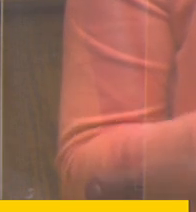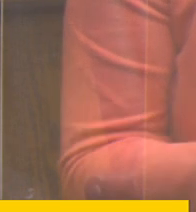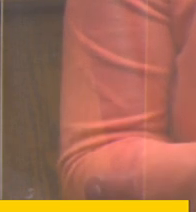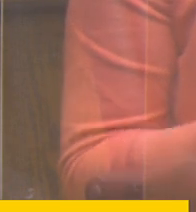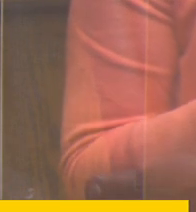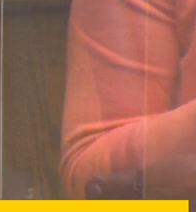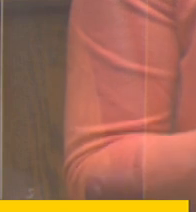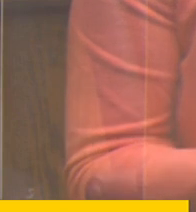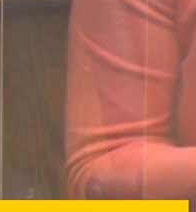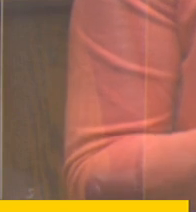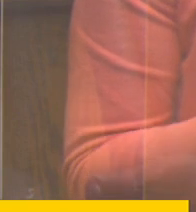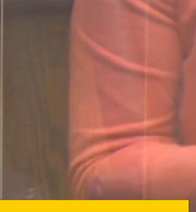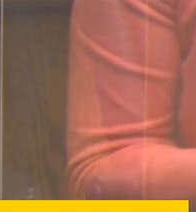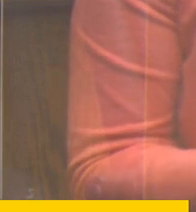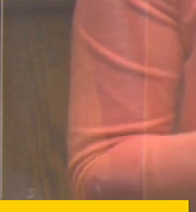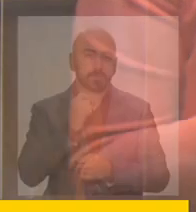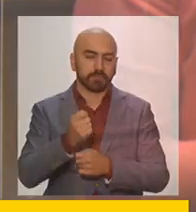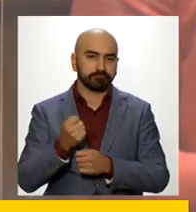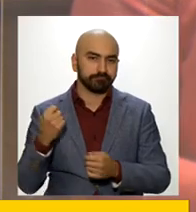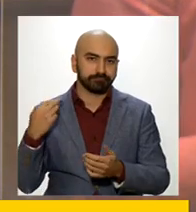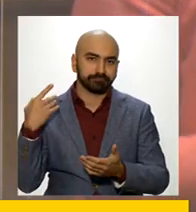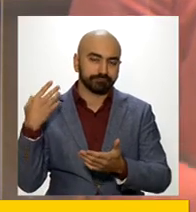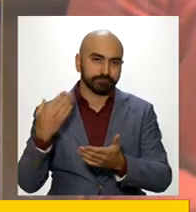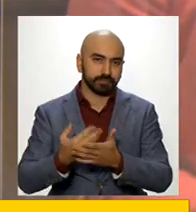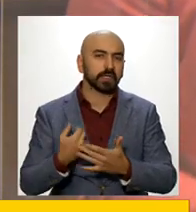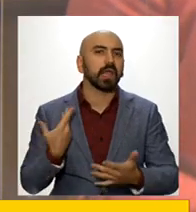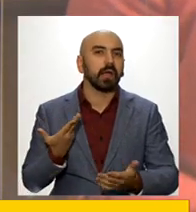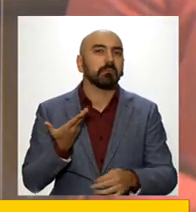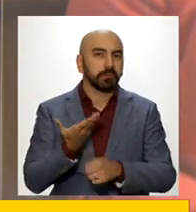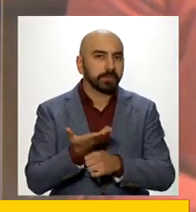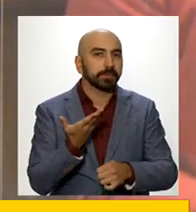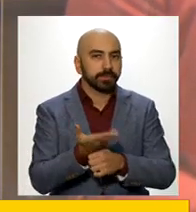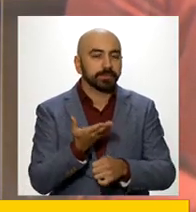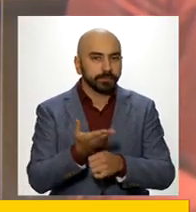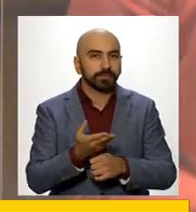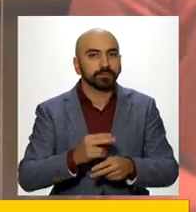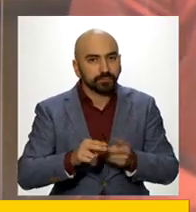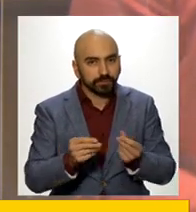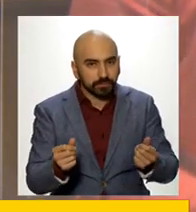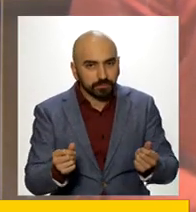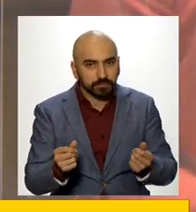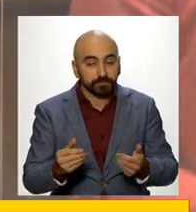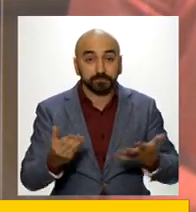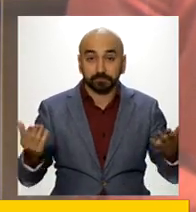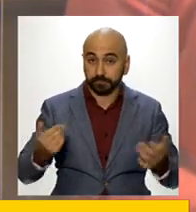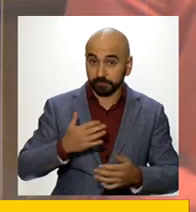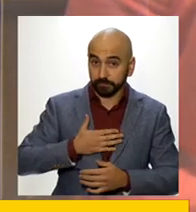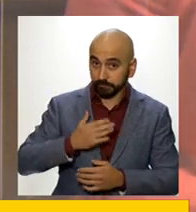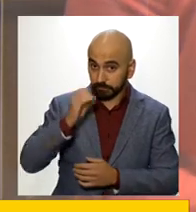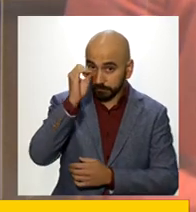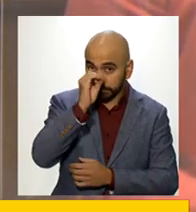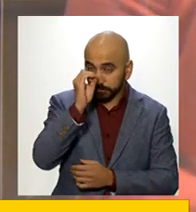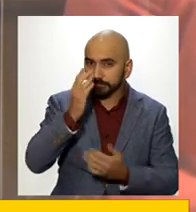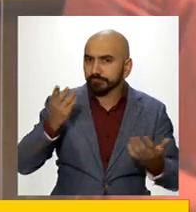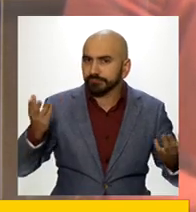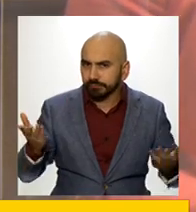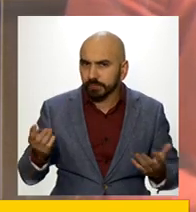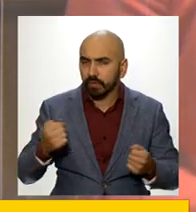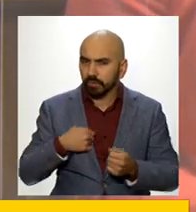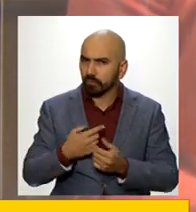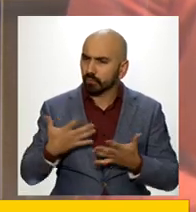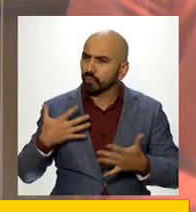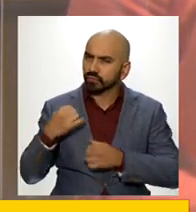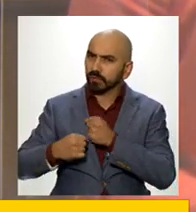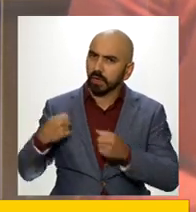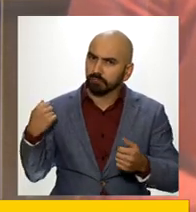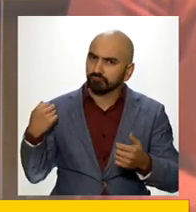hemos pedido desde el Parlamento por décadas pidiendo su reparación efectiva. En lo personal, he sostenido por muchos años